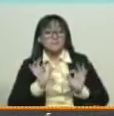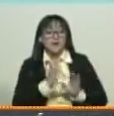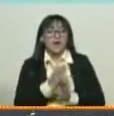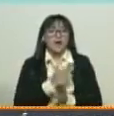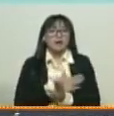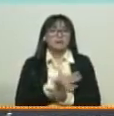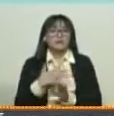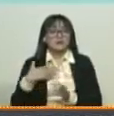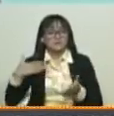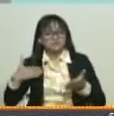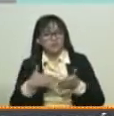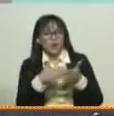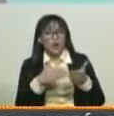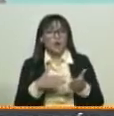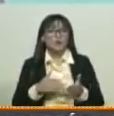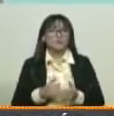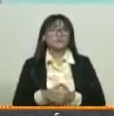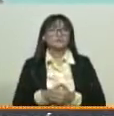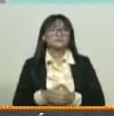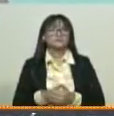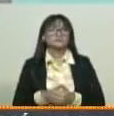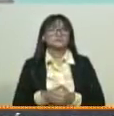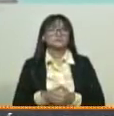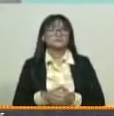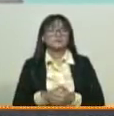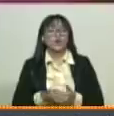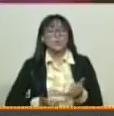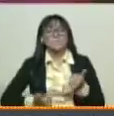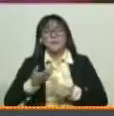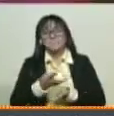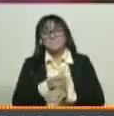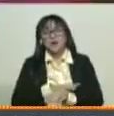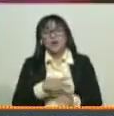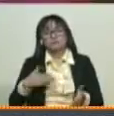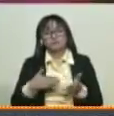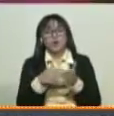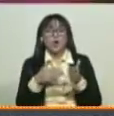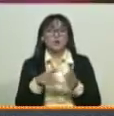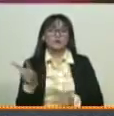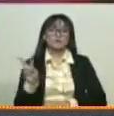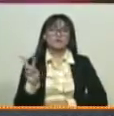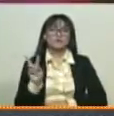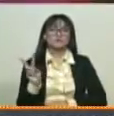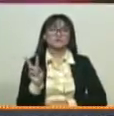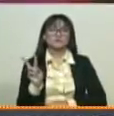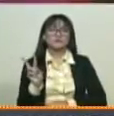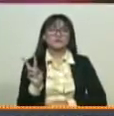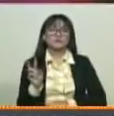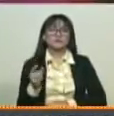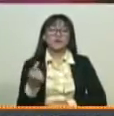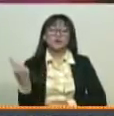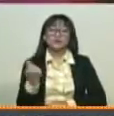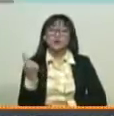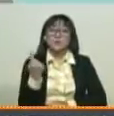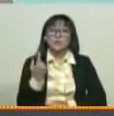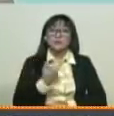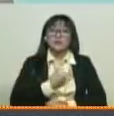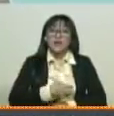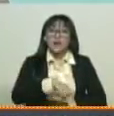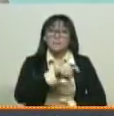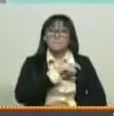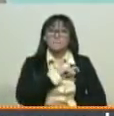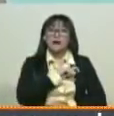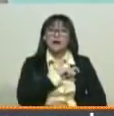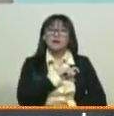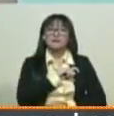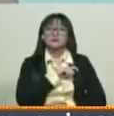para agresiones o para escalar en las agresiones contra la patria venezolana. Solamente en España,